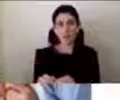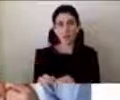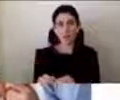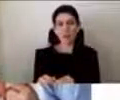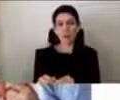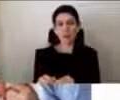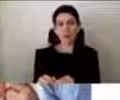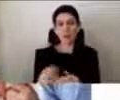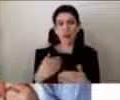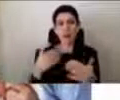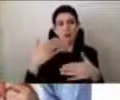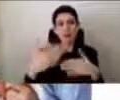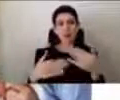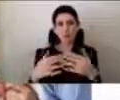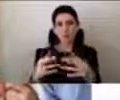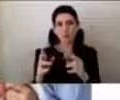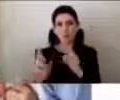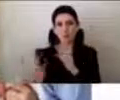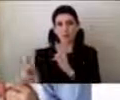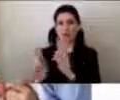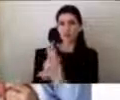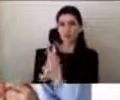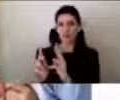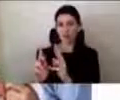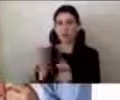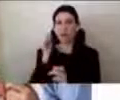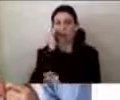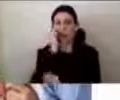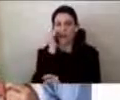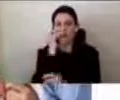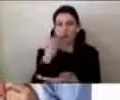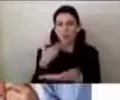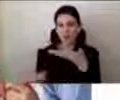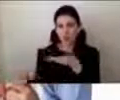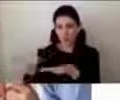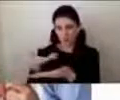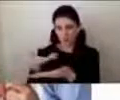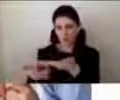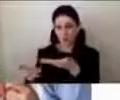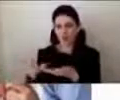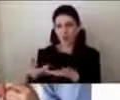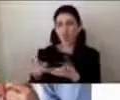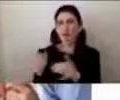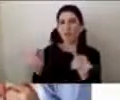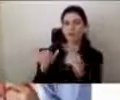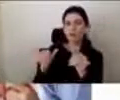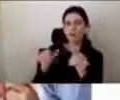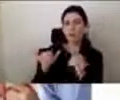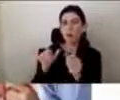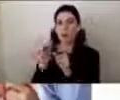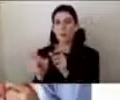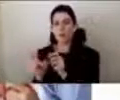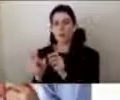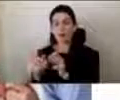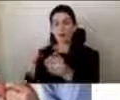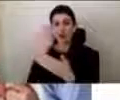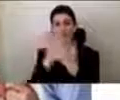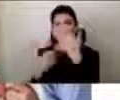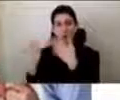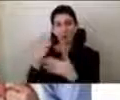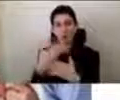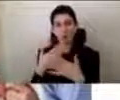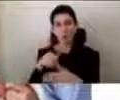son recíprocos, en donde hay un afecto compartido entre el bebé, su cuidador, donde hay una cierta sintonía,